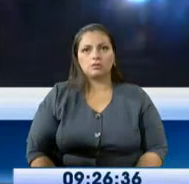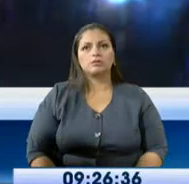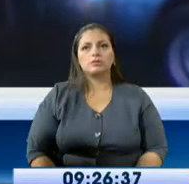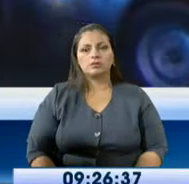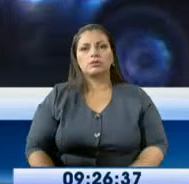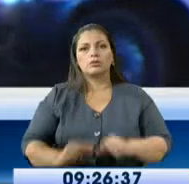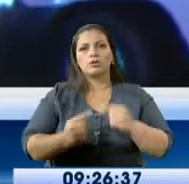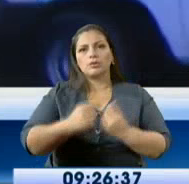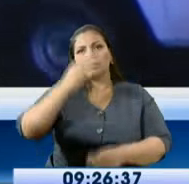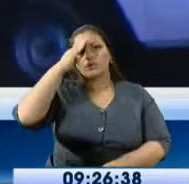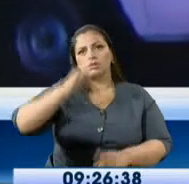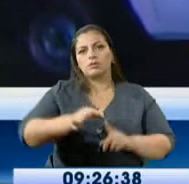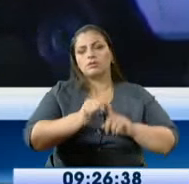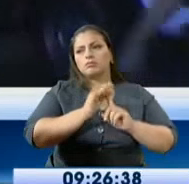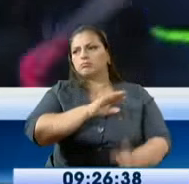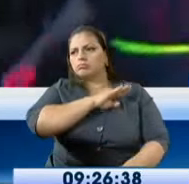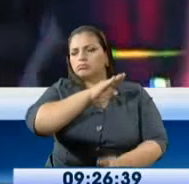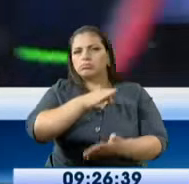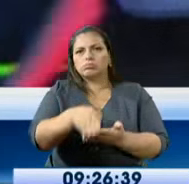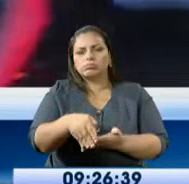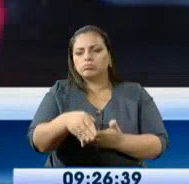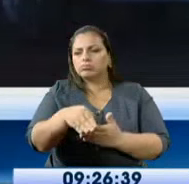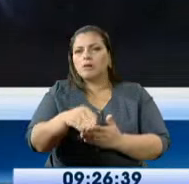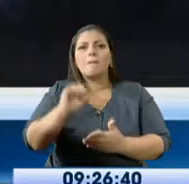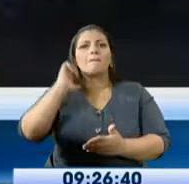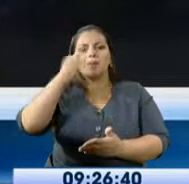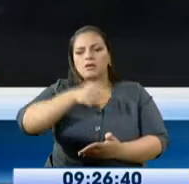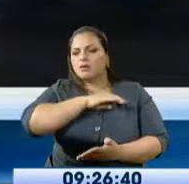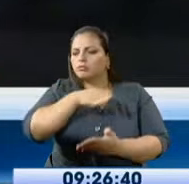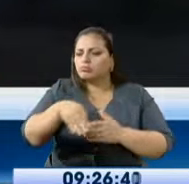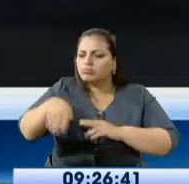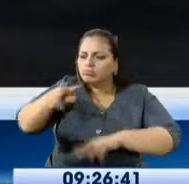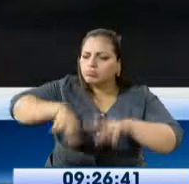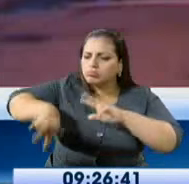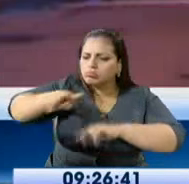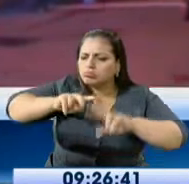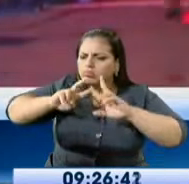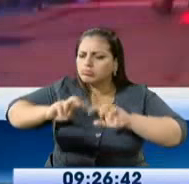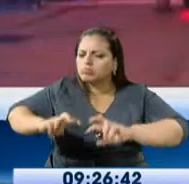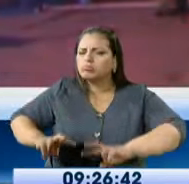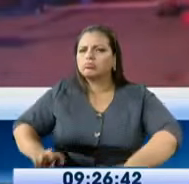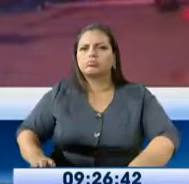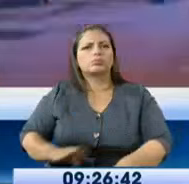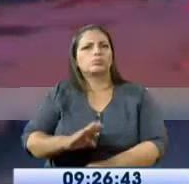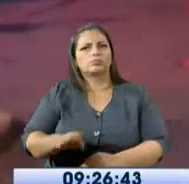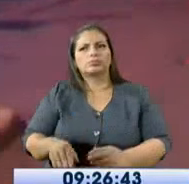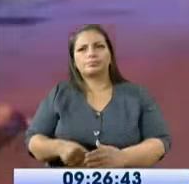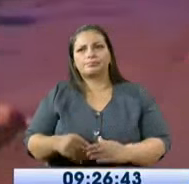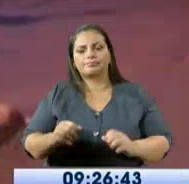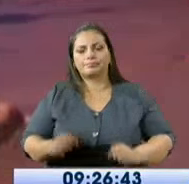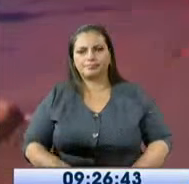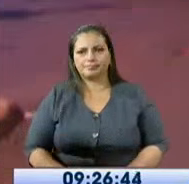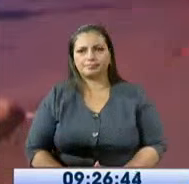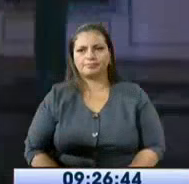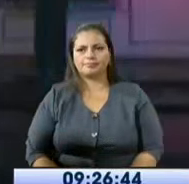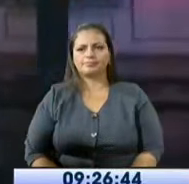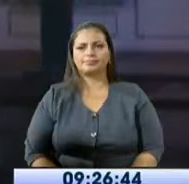de criminalística para establecer las causas del flagelo, informó Ítalo Ruiz.